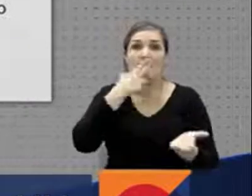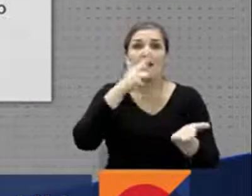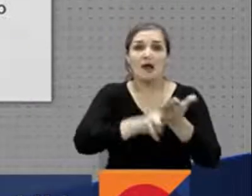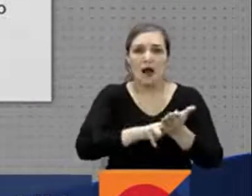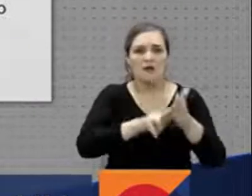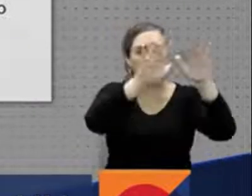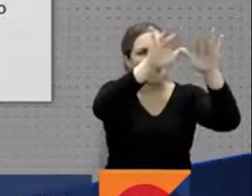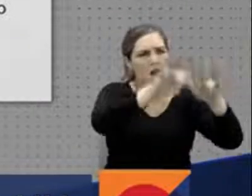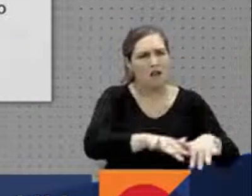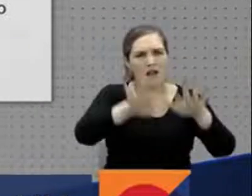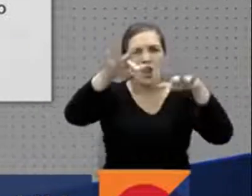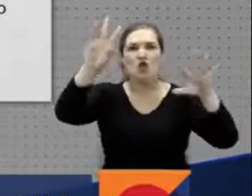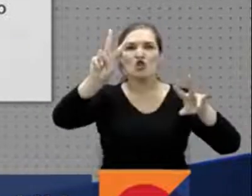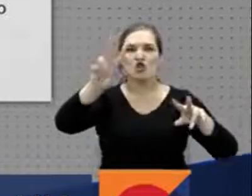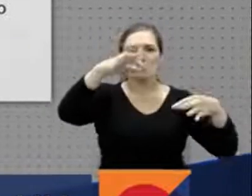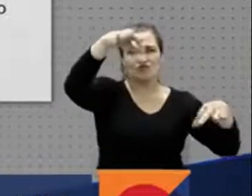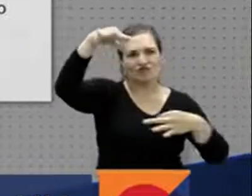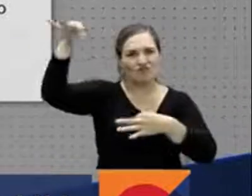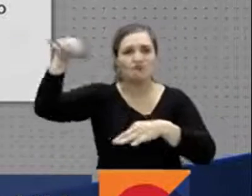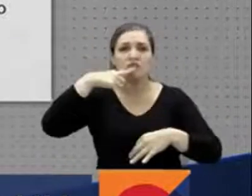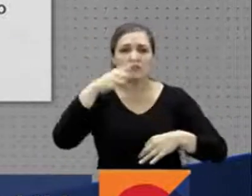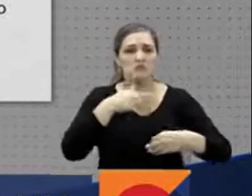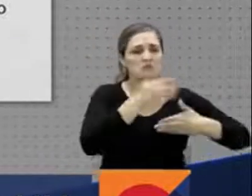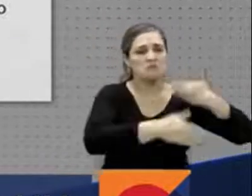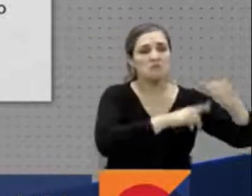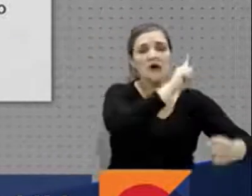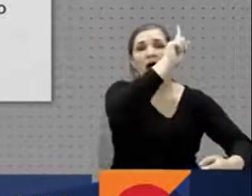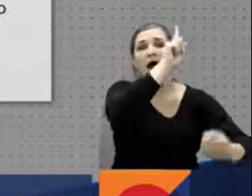que continuará ejerciendo sus funciones hasta el próximo